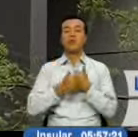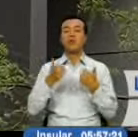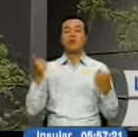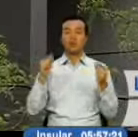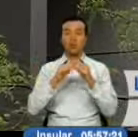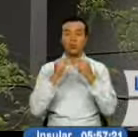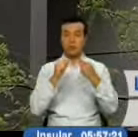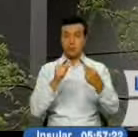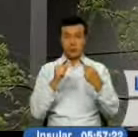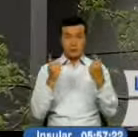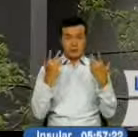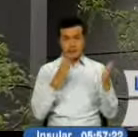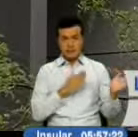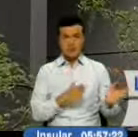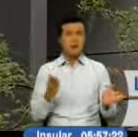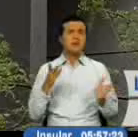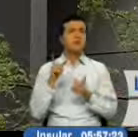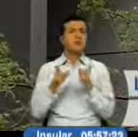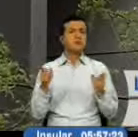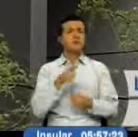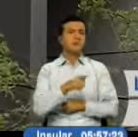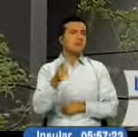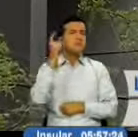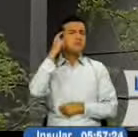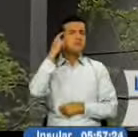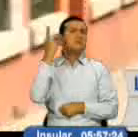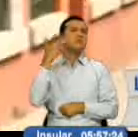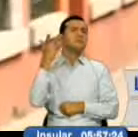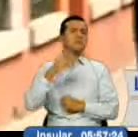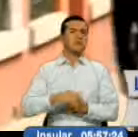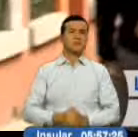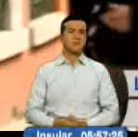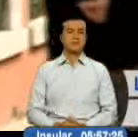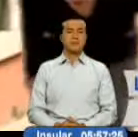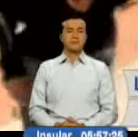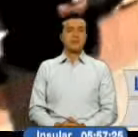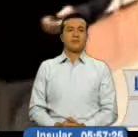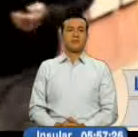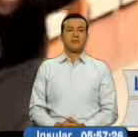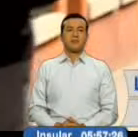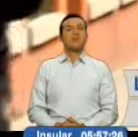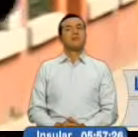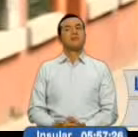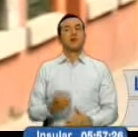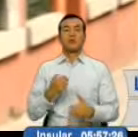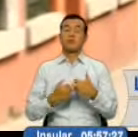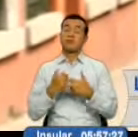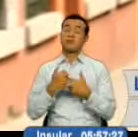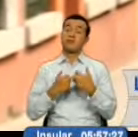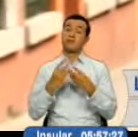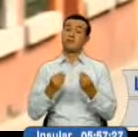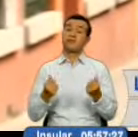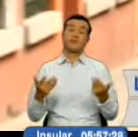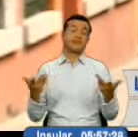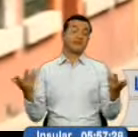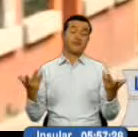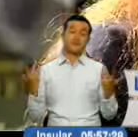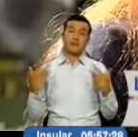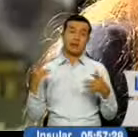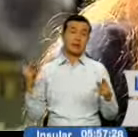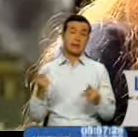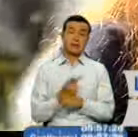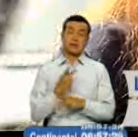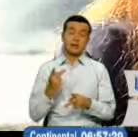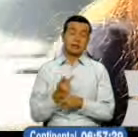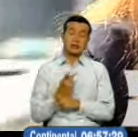la oposición. Pero, ¿y los ciudadanos qué opinan? Y a ver si esto se arregla un poco porque vamos mal.